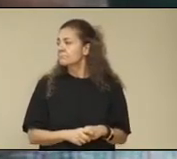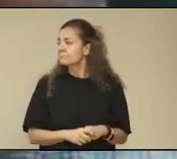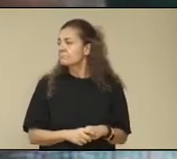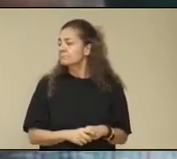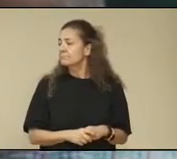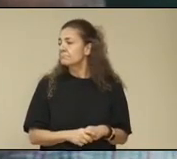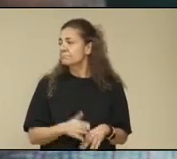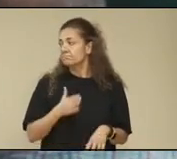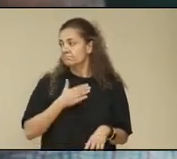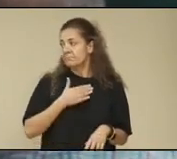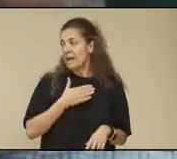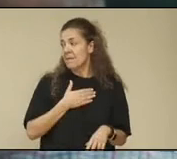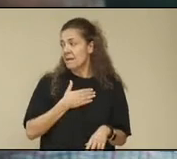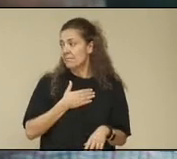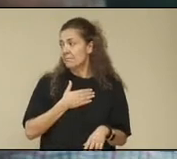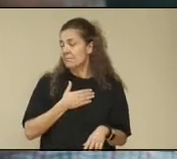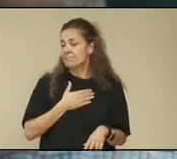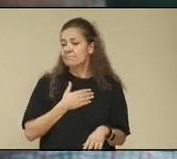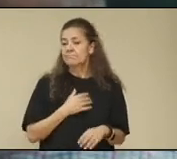A mí